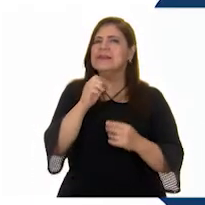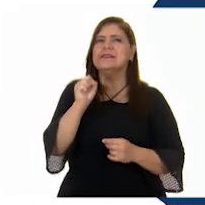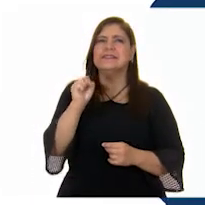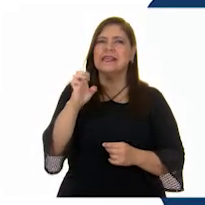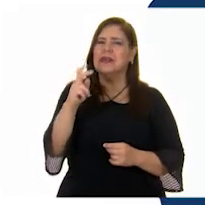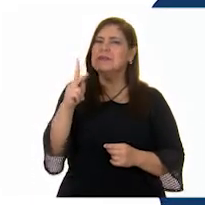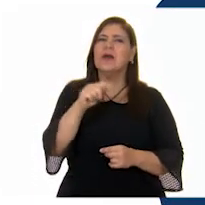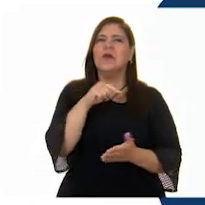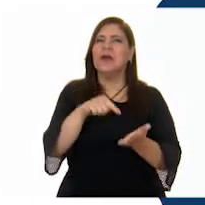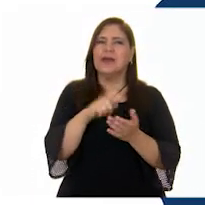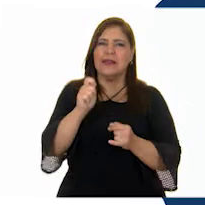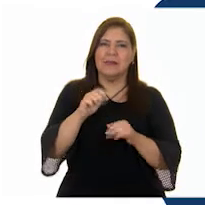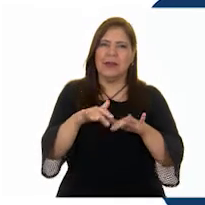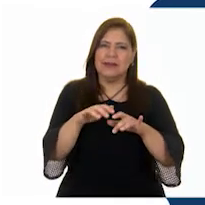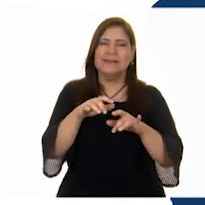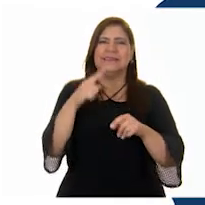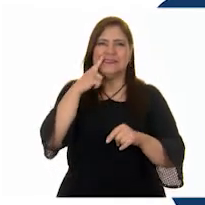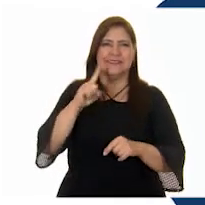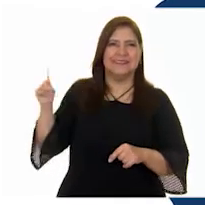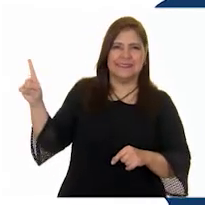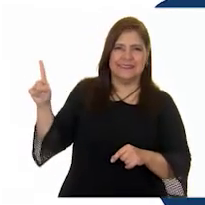texto en la página